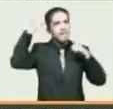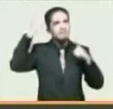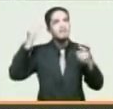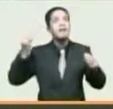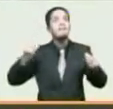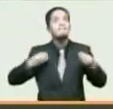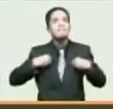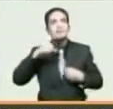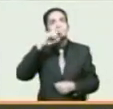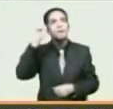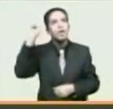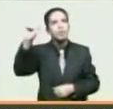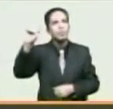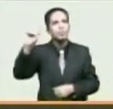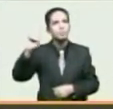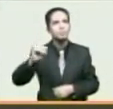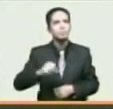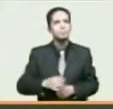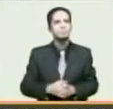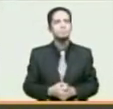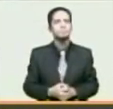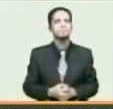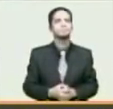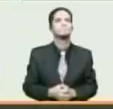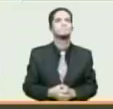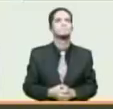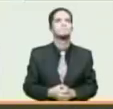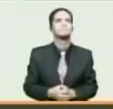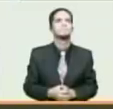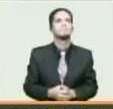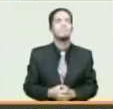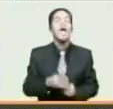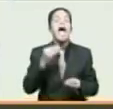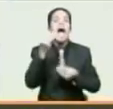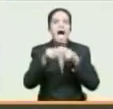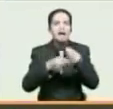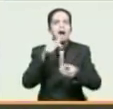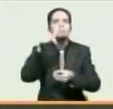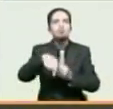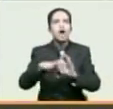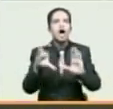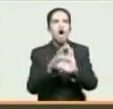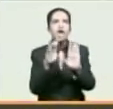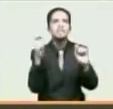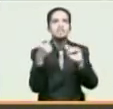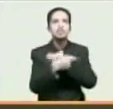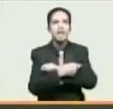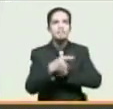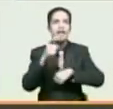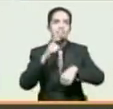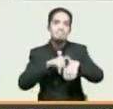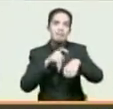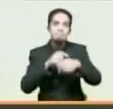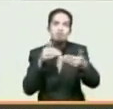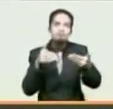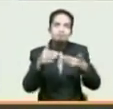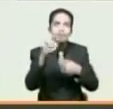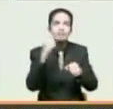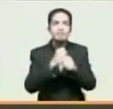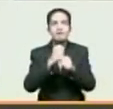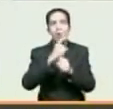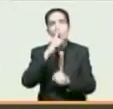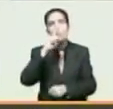viva Maduro! ¡Viva! Camaradas, hagamos de esta Asamblea Nacional Constituyente, el tiempo que nos quede trabajando, sea un